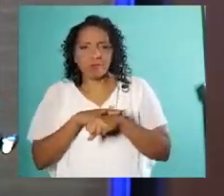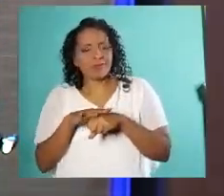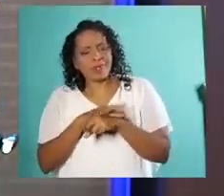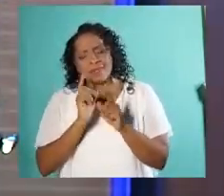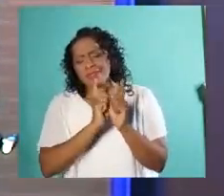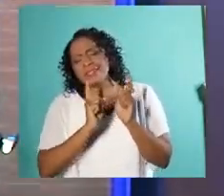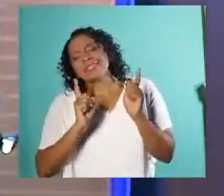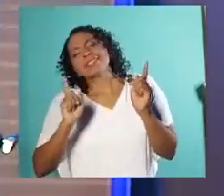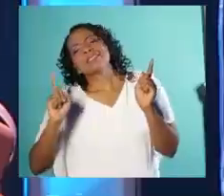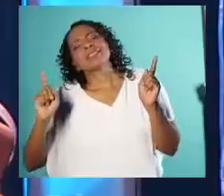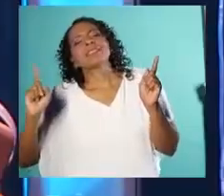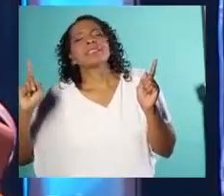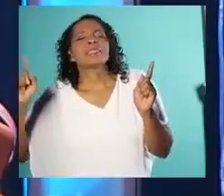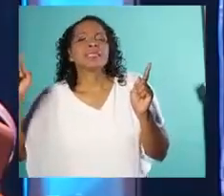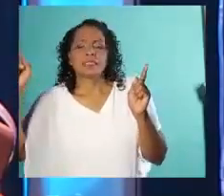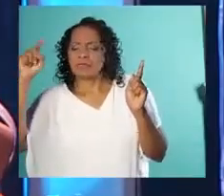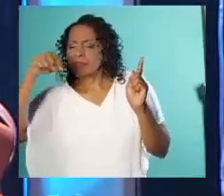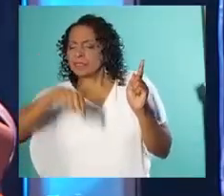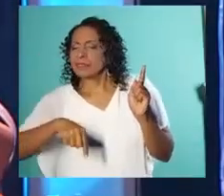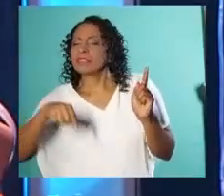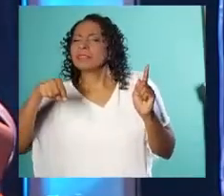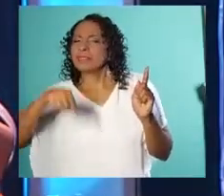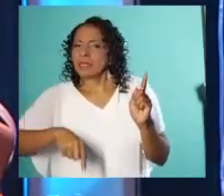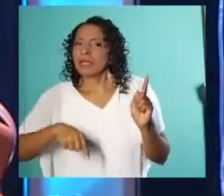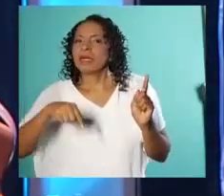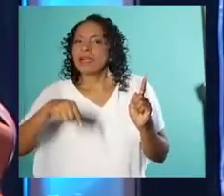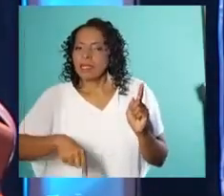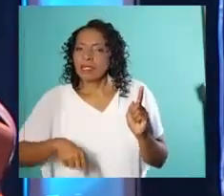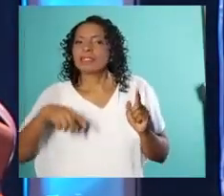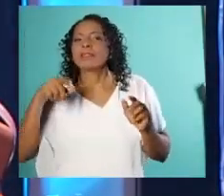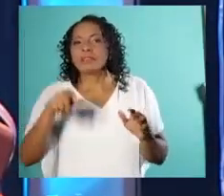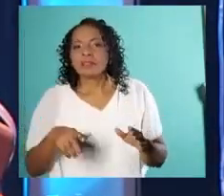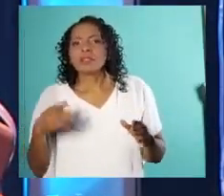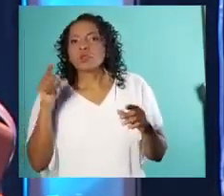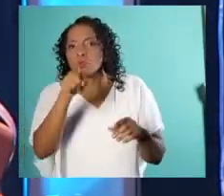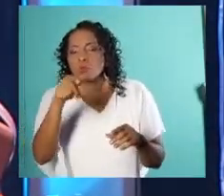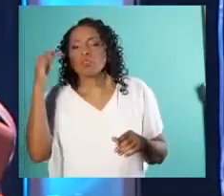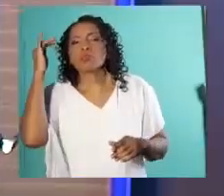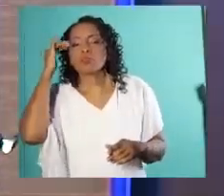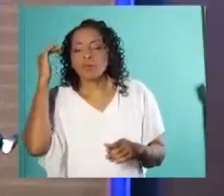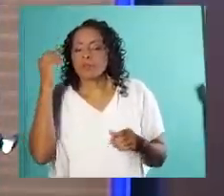esto hasta aquí. No sabes lo que es amor.